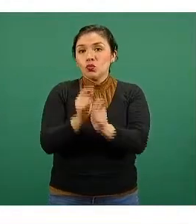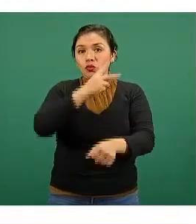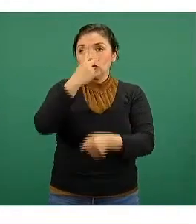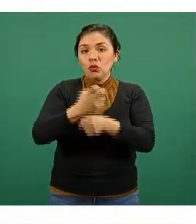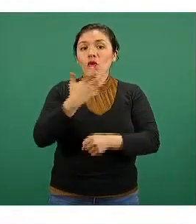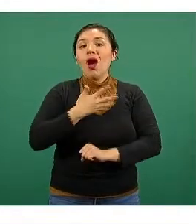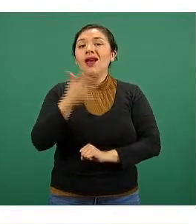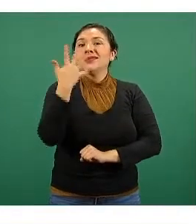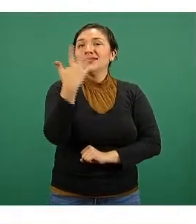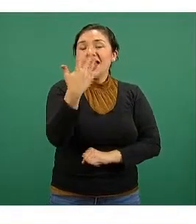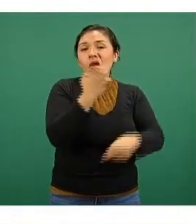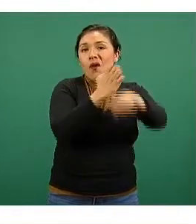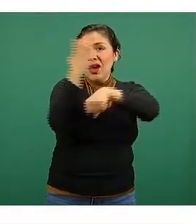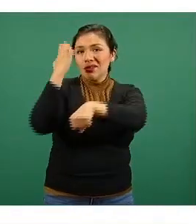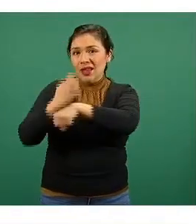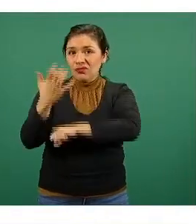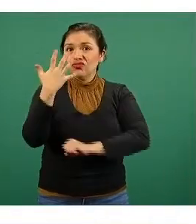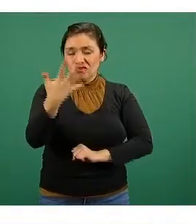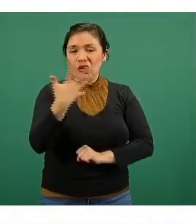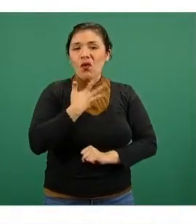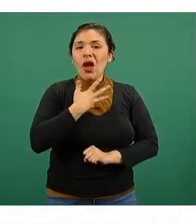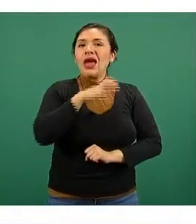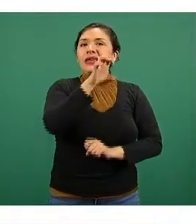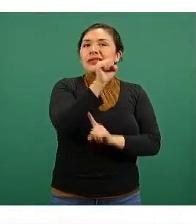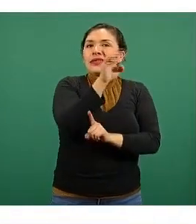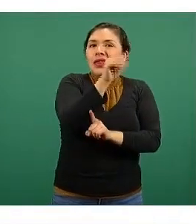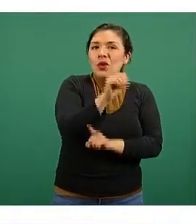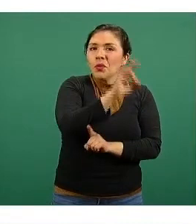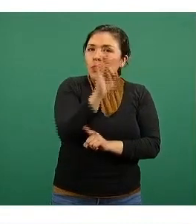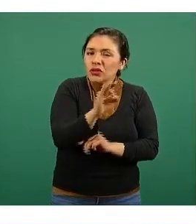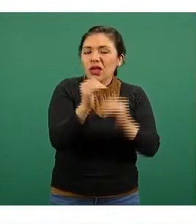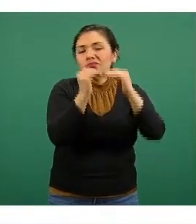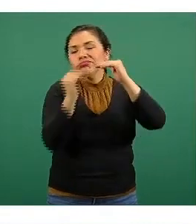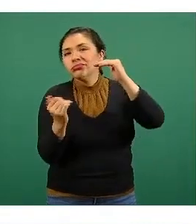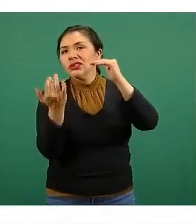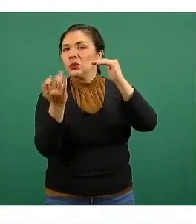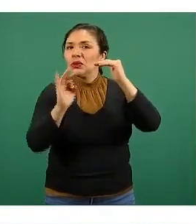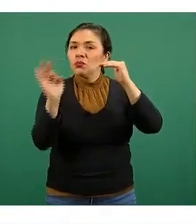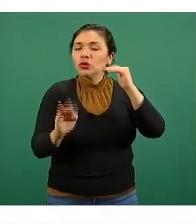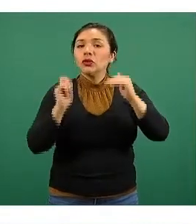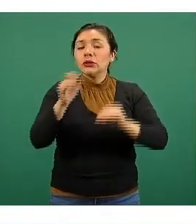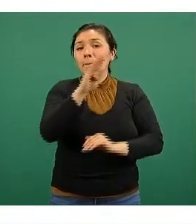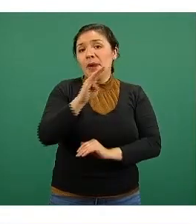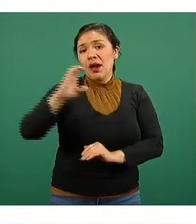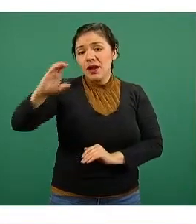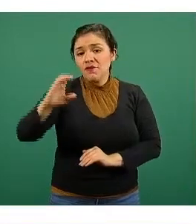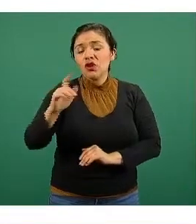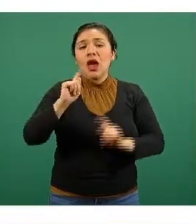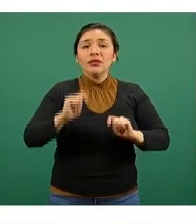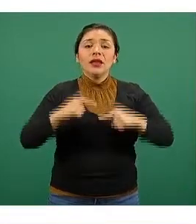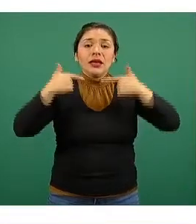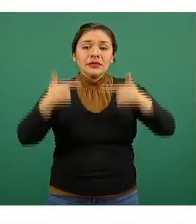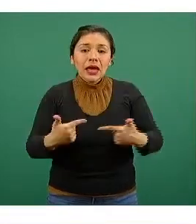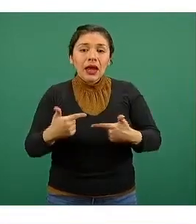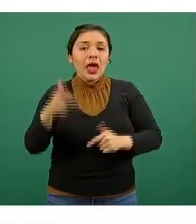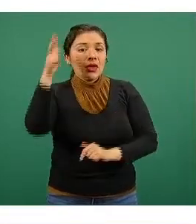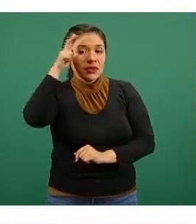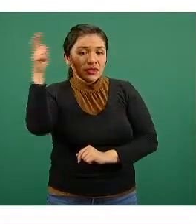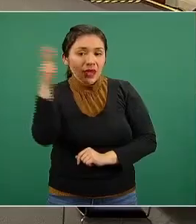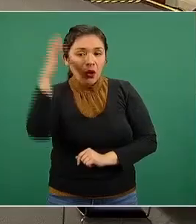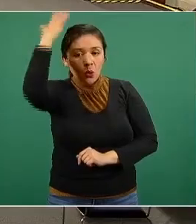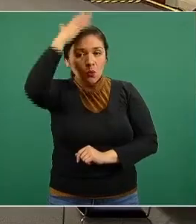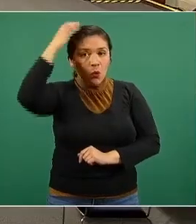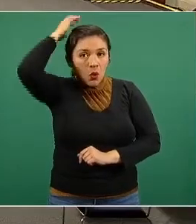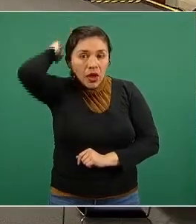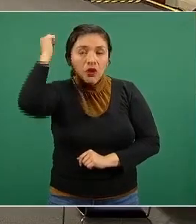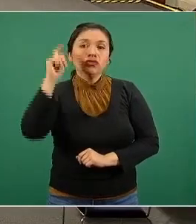tenemos a 5 entidades, es decir, entre el 69 y el 50, que son Baja California, Tlaxcala, Hidalgo,